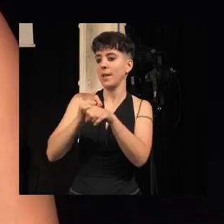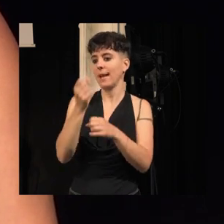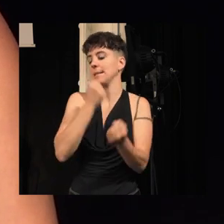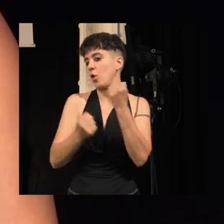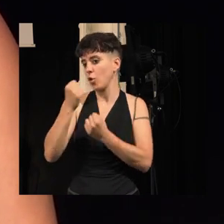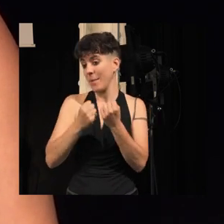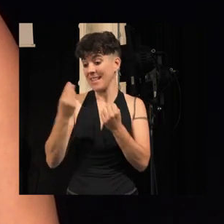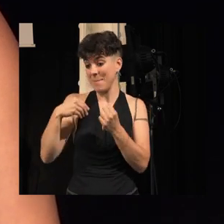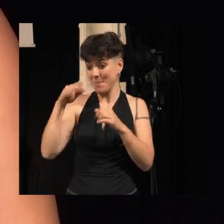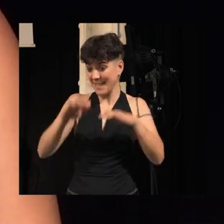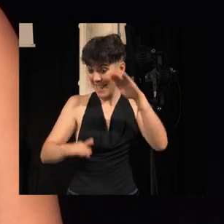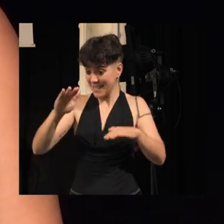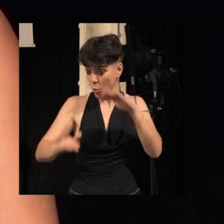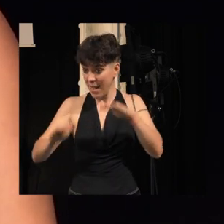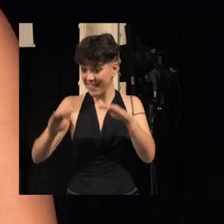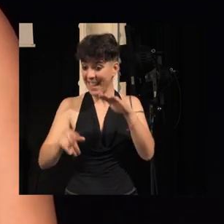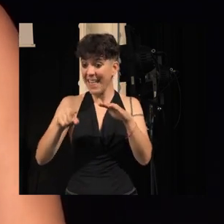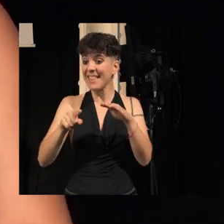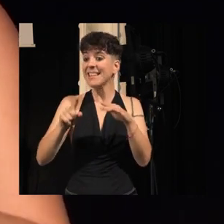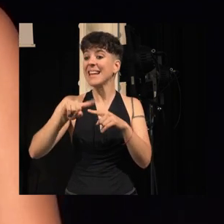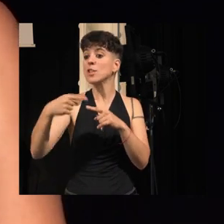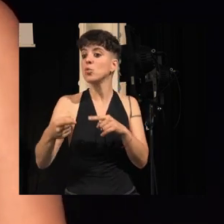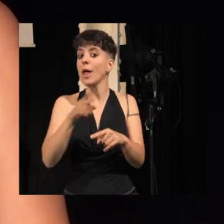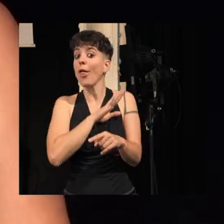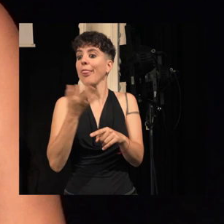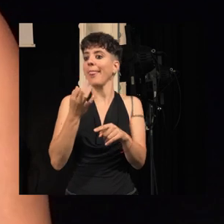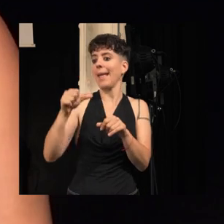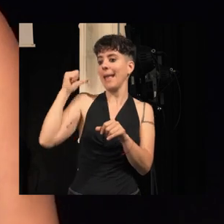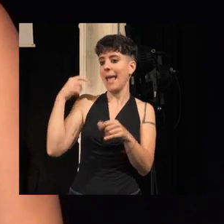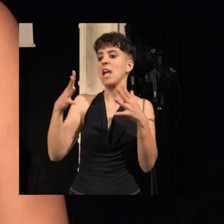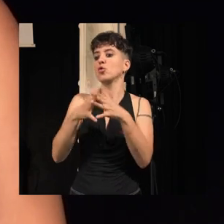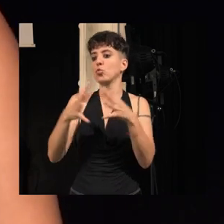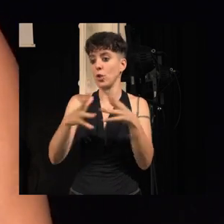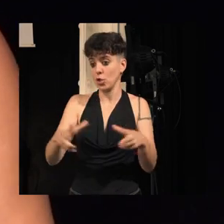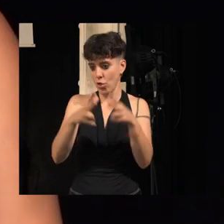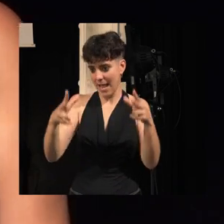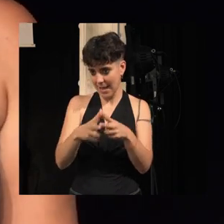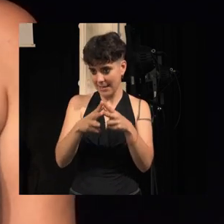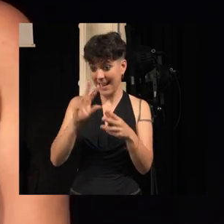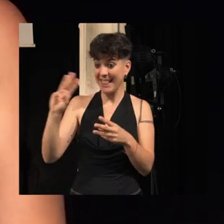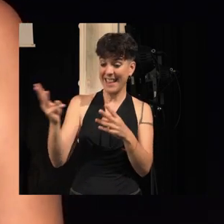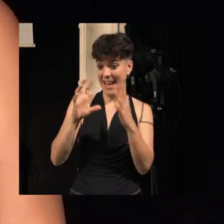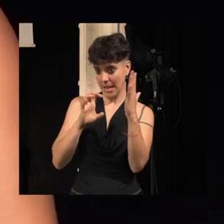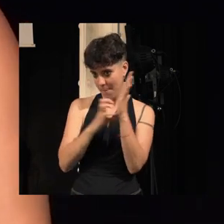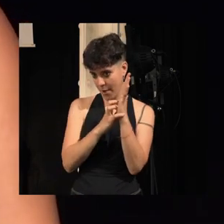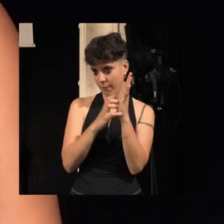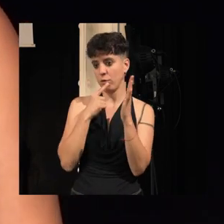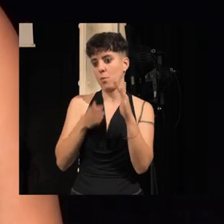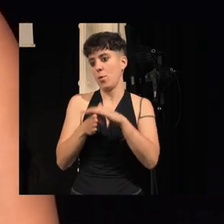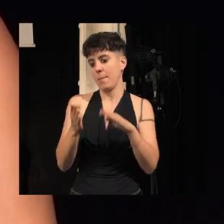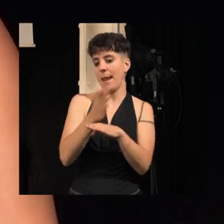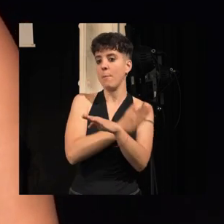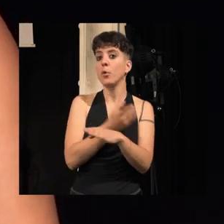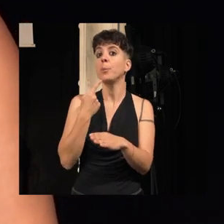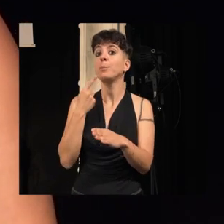Estas desigualdades son el resultado de estructuras sociales. Y en el tercer párrafo dice, del preámbulo: con objeto